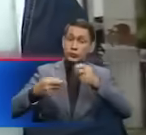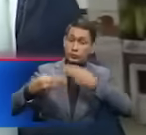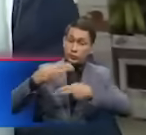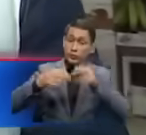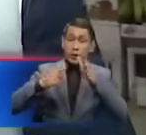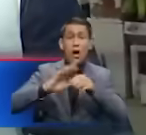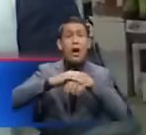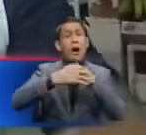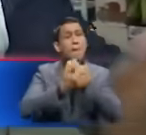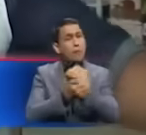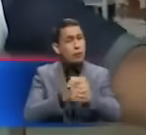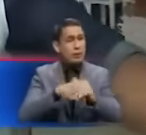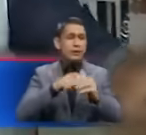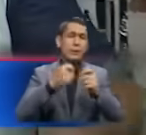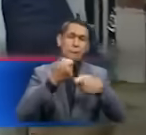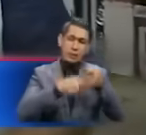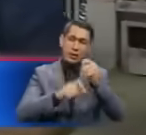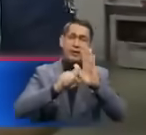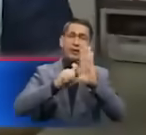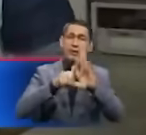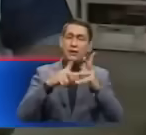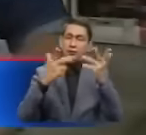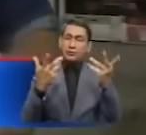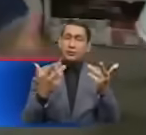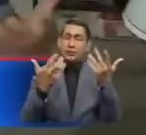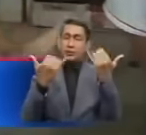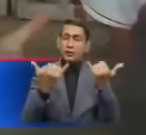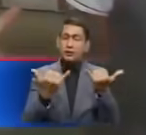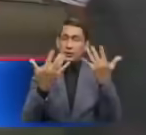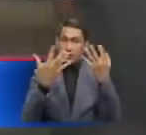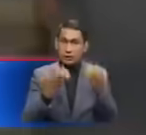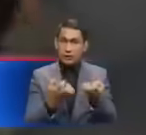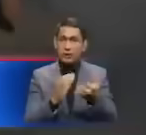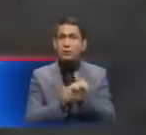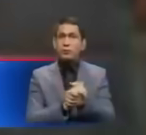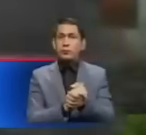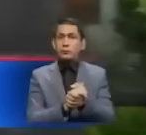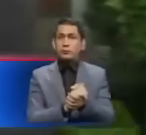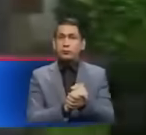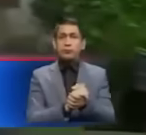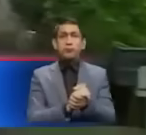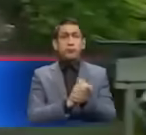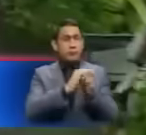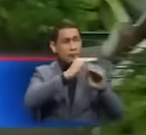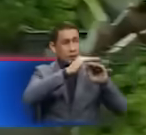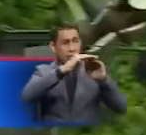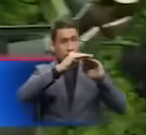servir a nuestra ciudadanía y que la ciudadanía quiera y